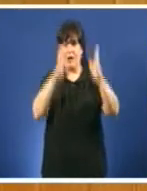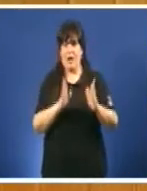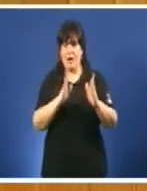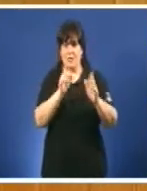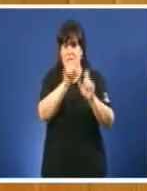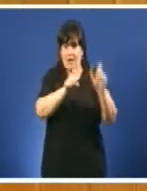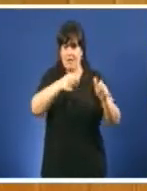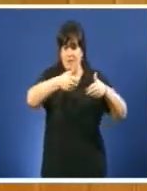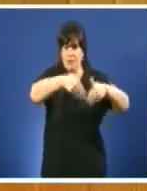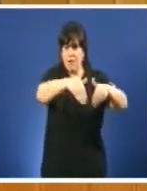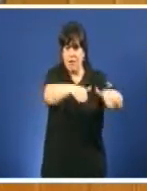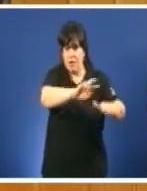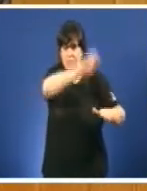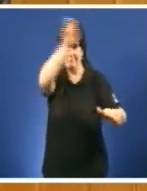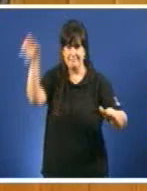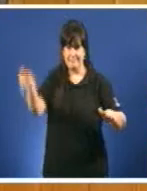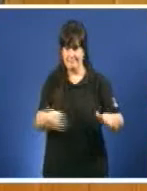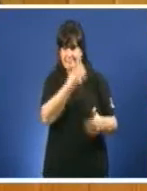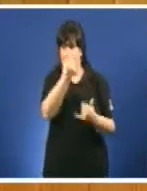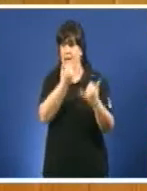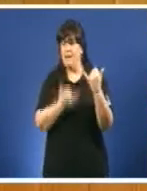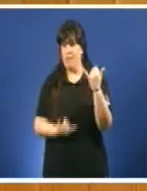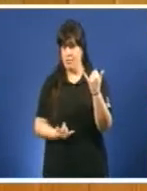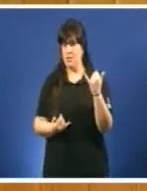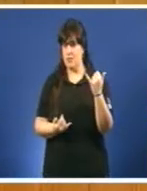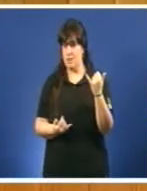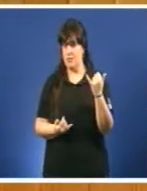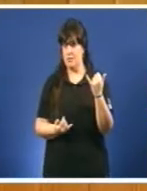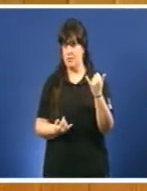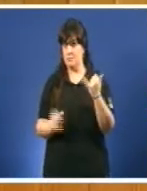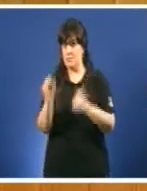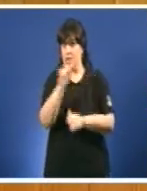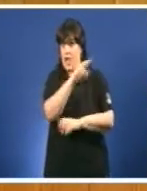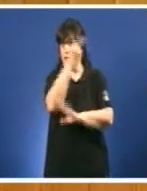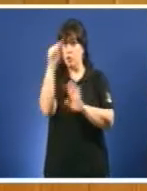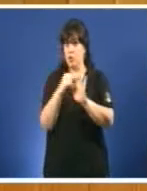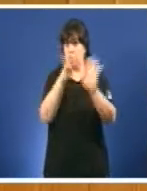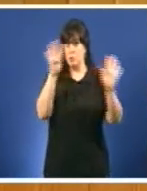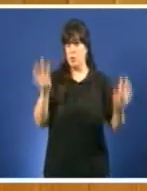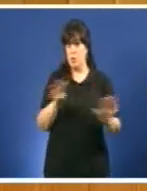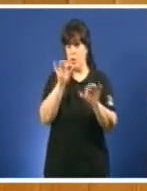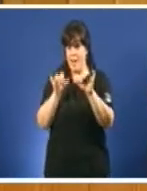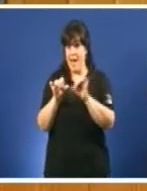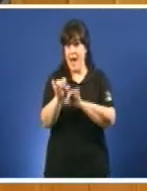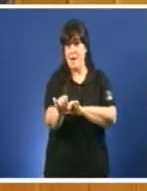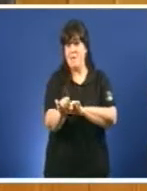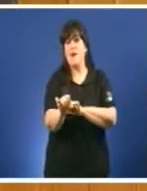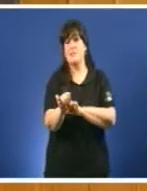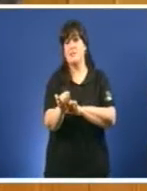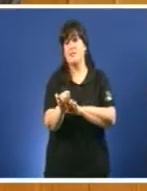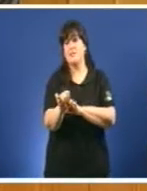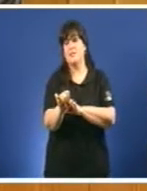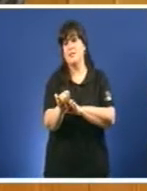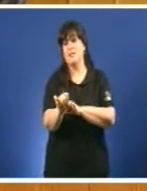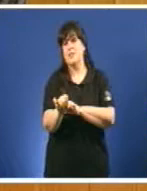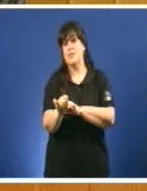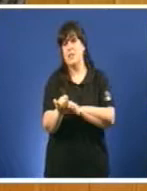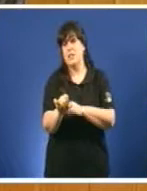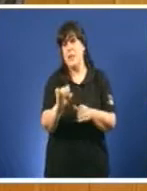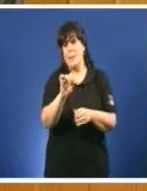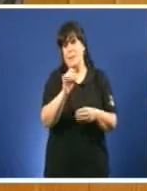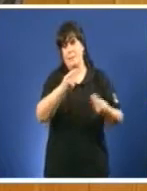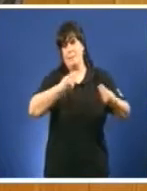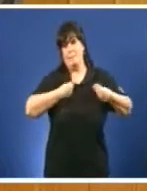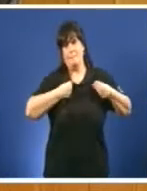recorte acumulado dende 2009 é do 54,13% e en vivenda do